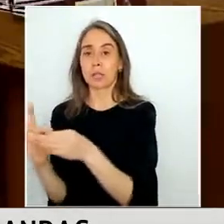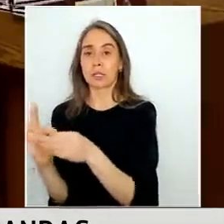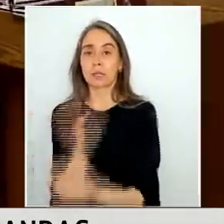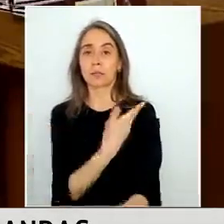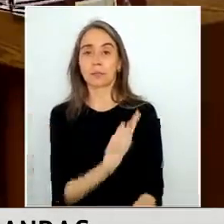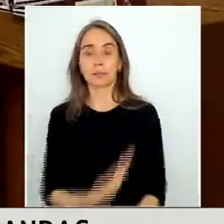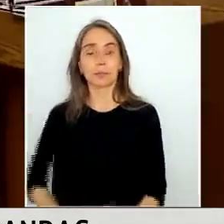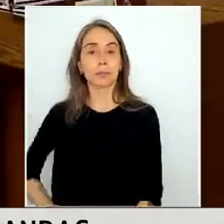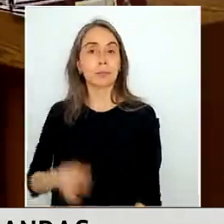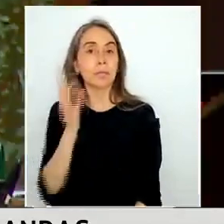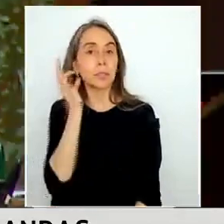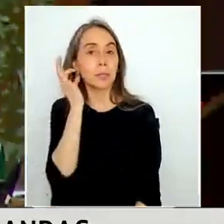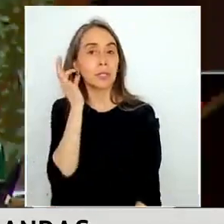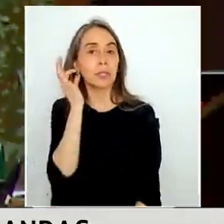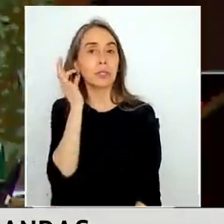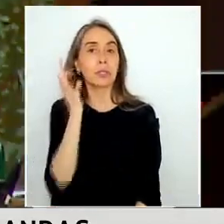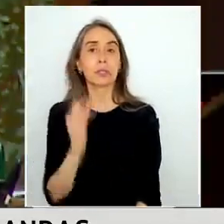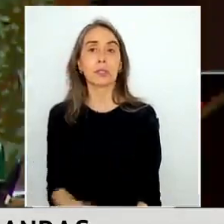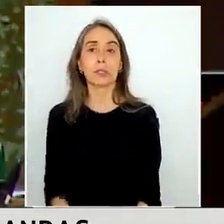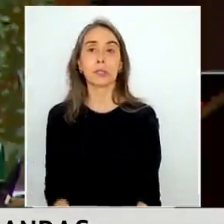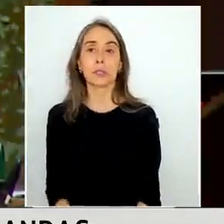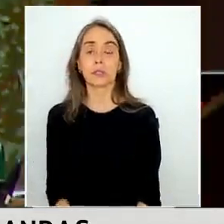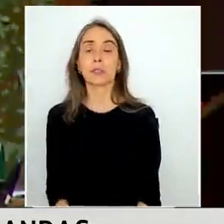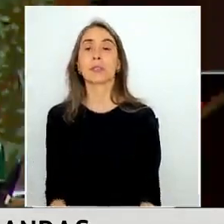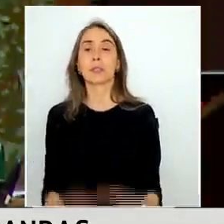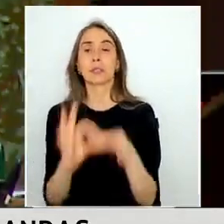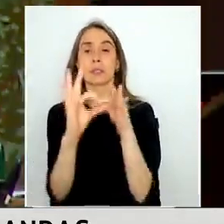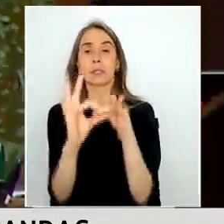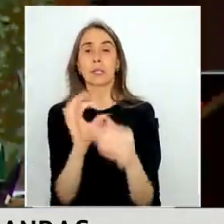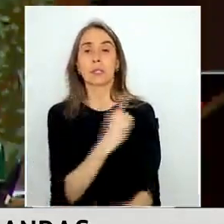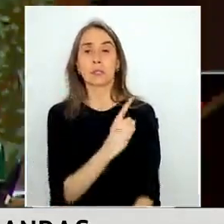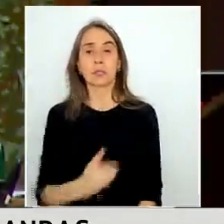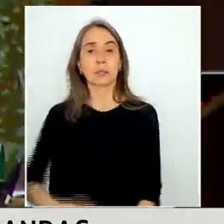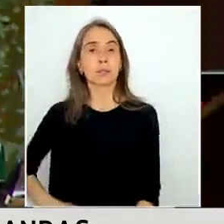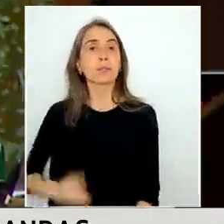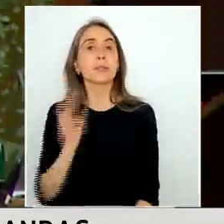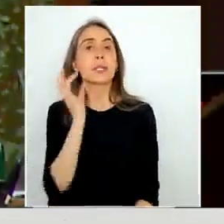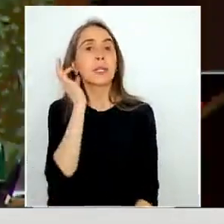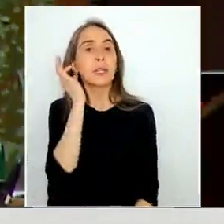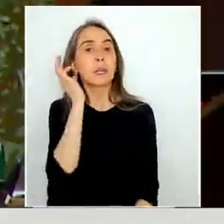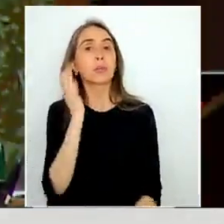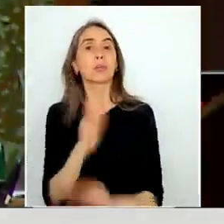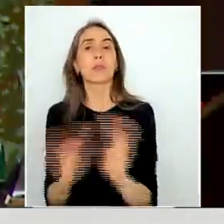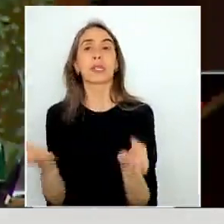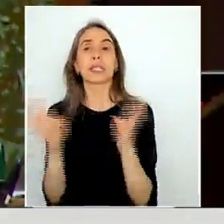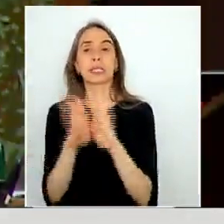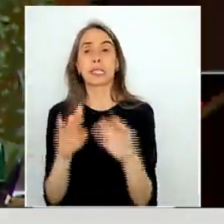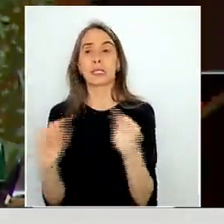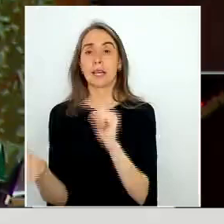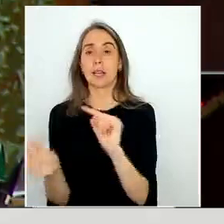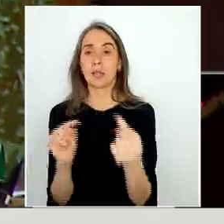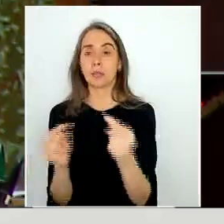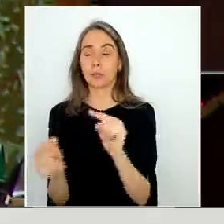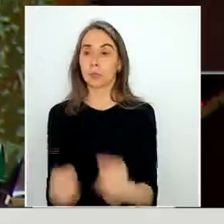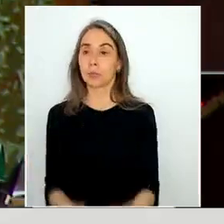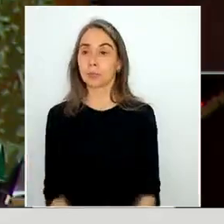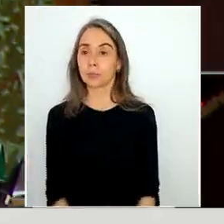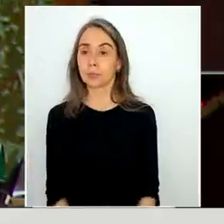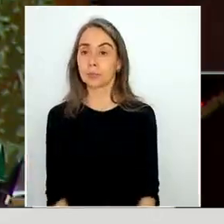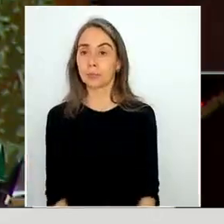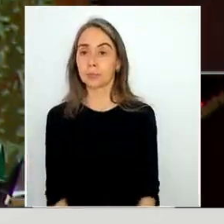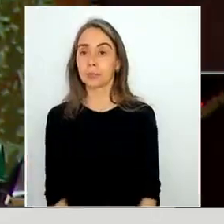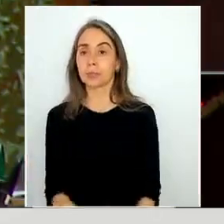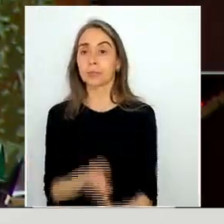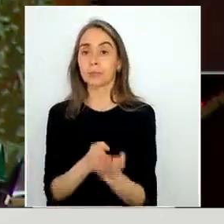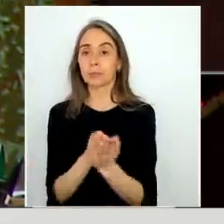presidenta Muchas gracias diputada cerrado el debate iniciando la